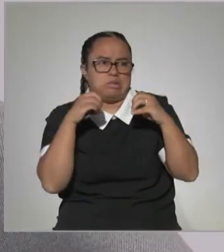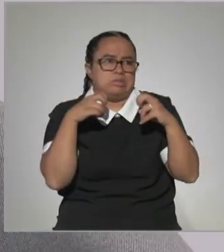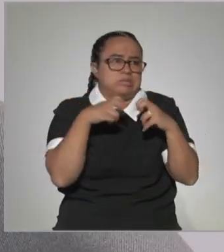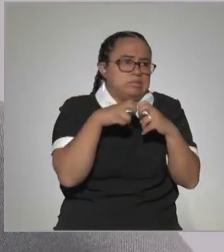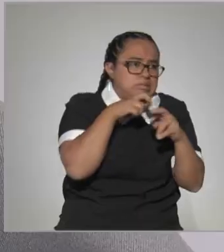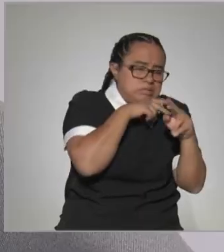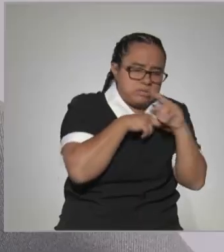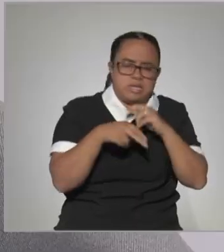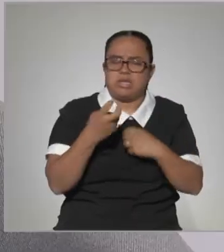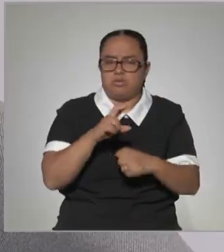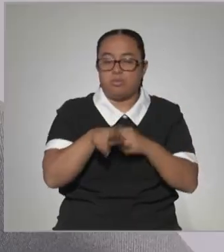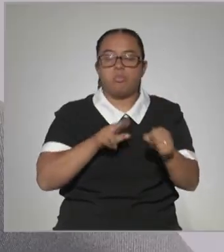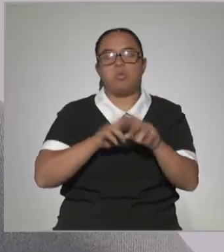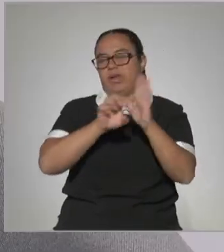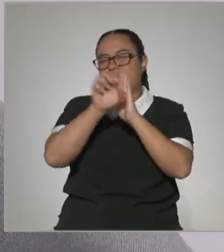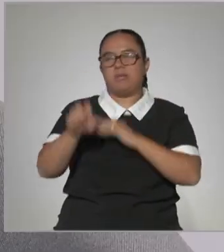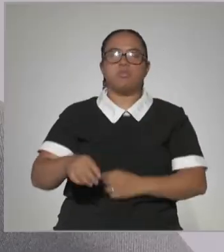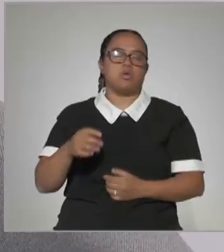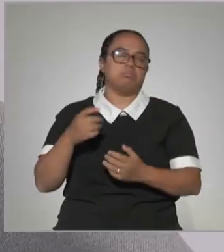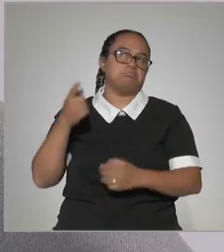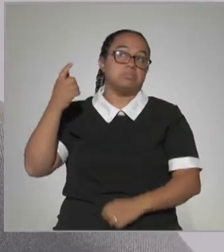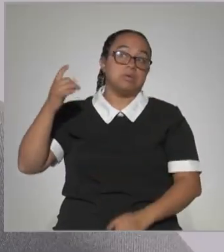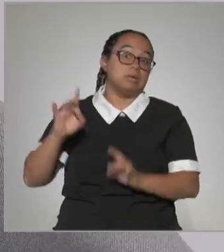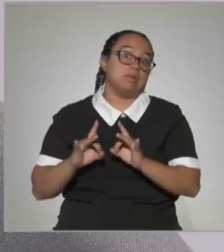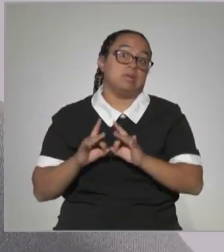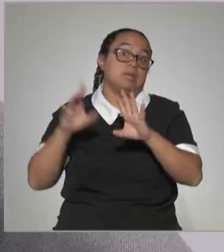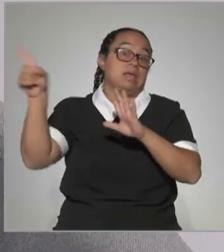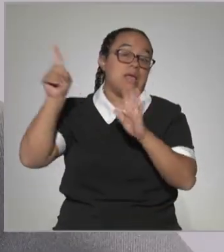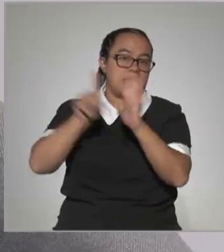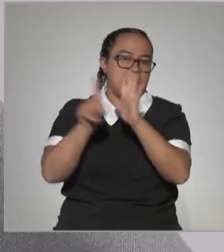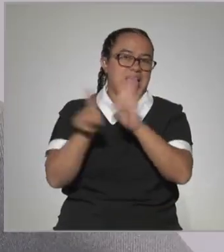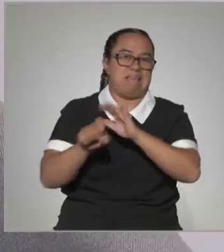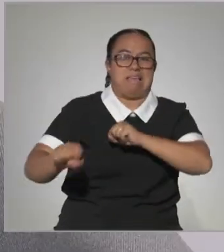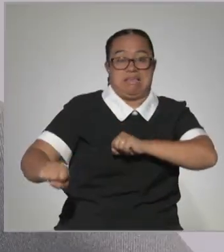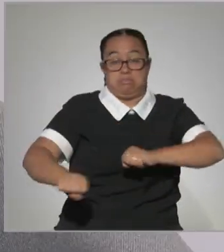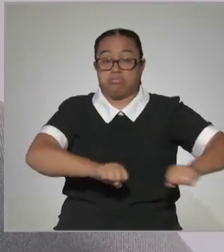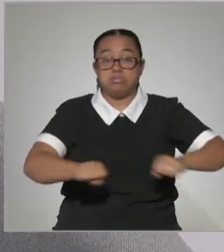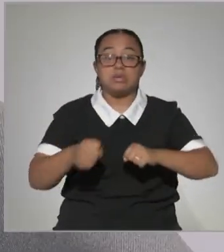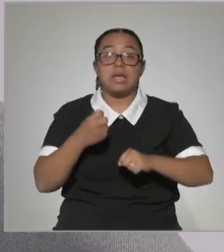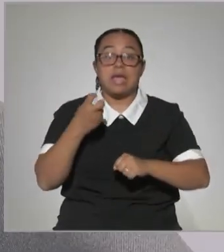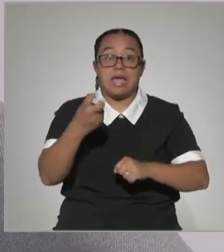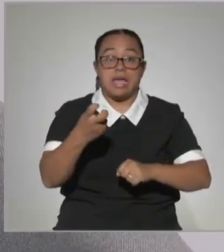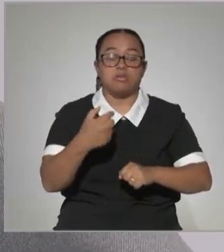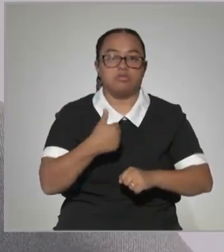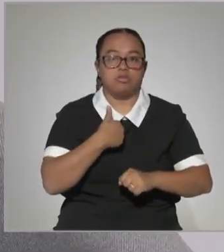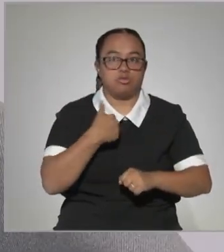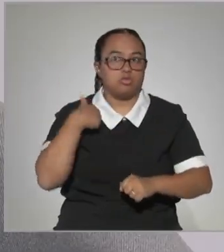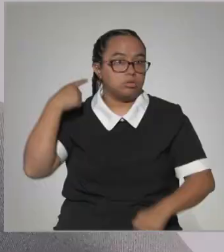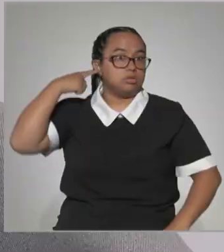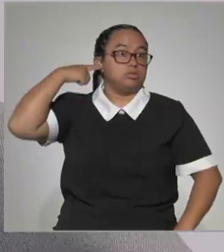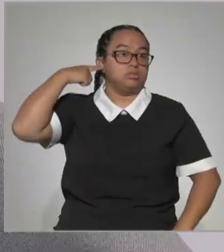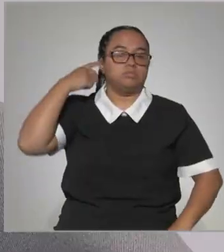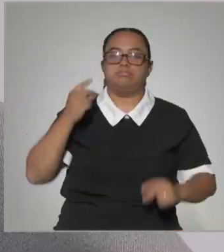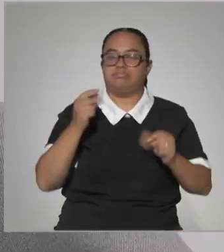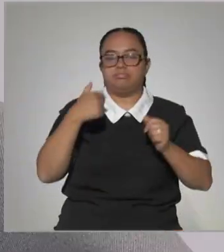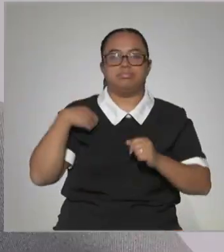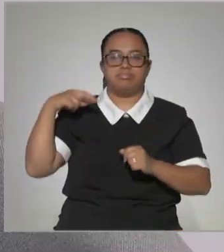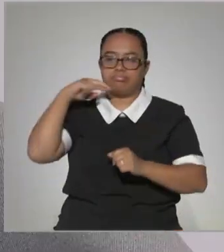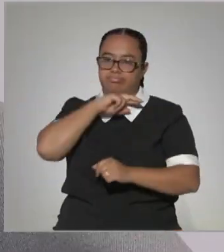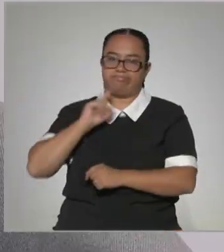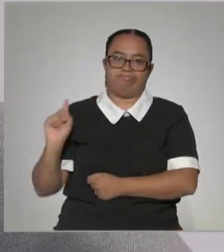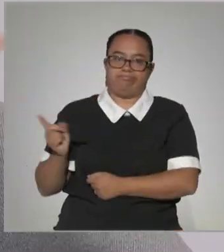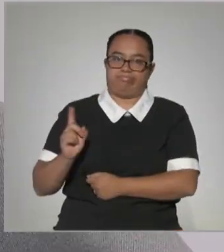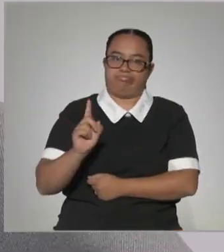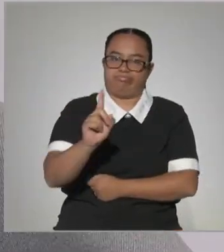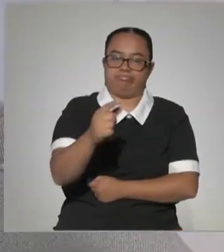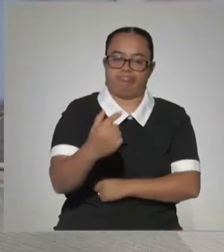ahorita, y ojalá no pase, pero si ahorita sonara la alerta sísmica, ¿no? Esa respuesta de ansiedad va a permitir que yo salga, corra y me